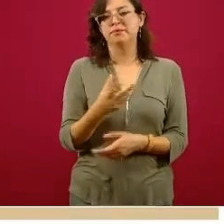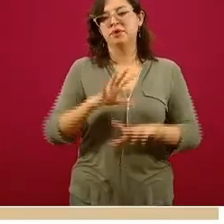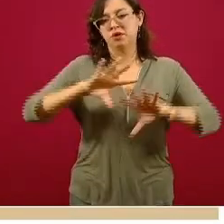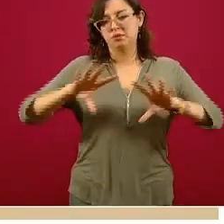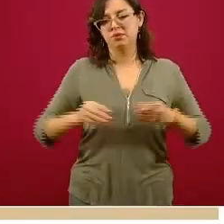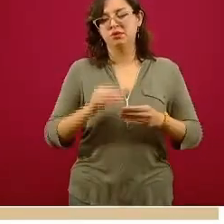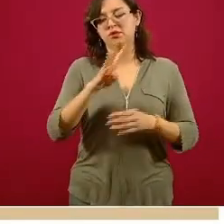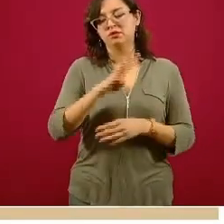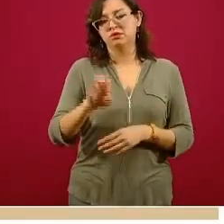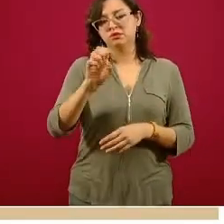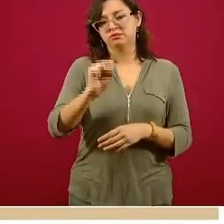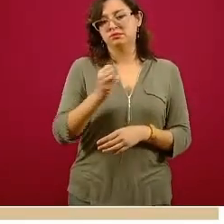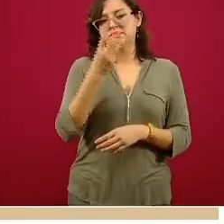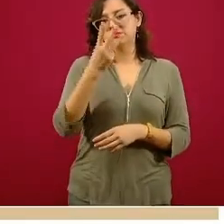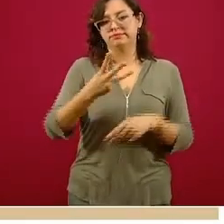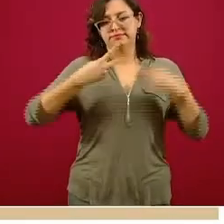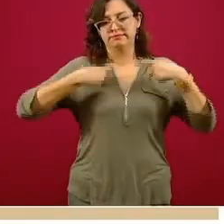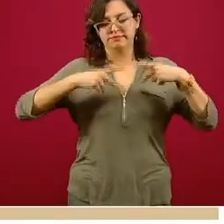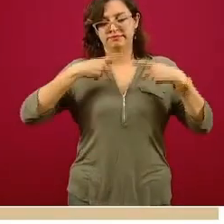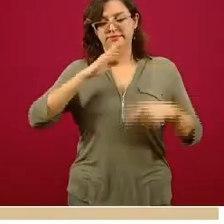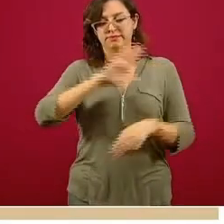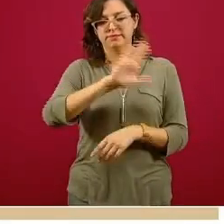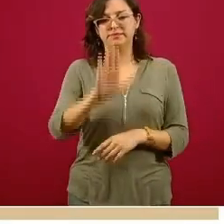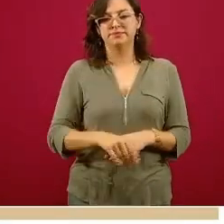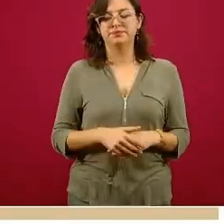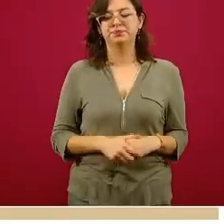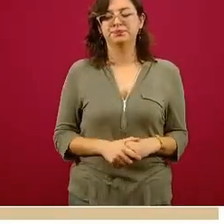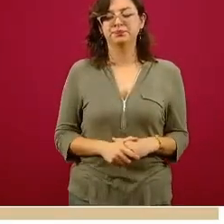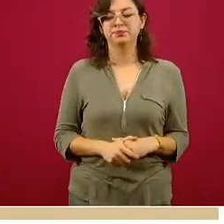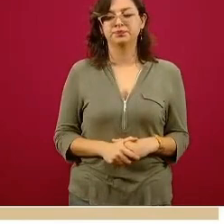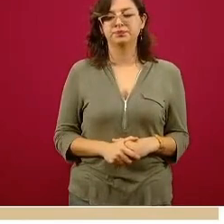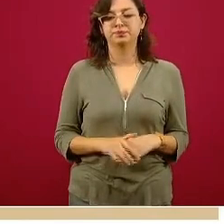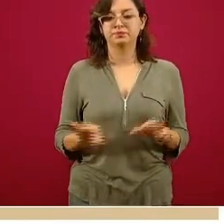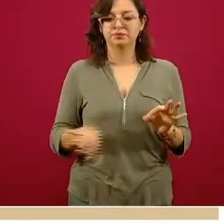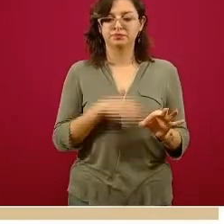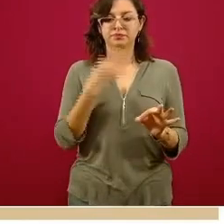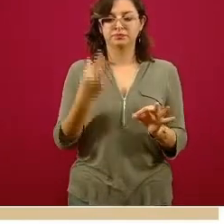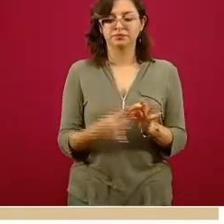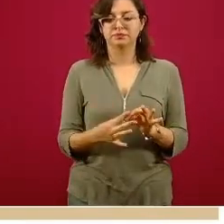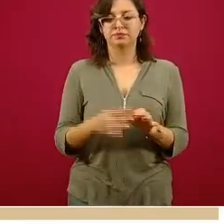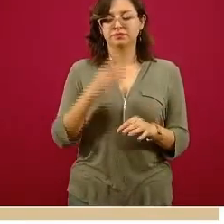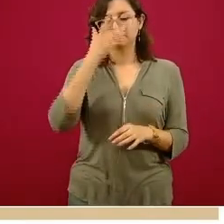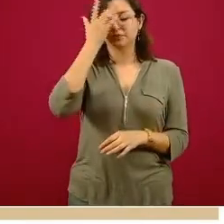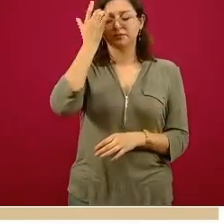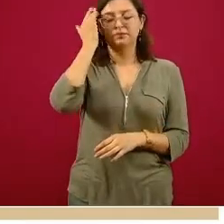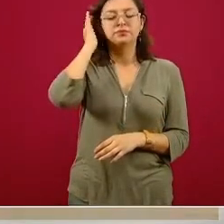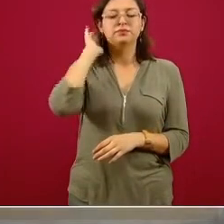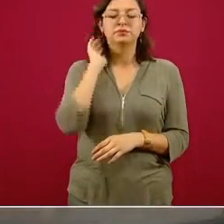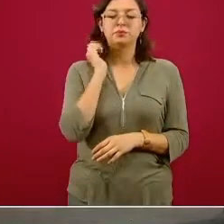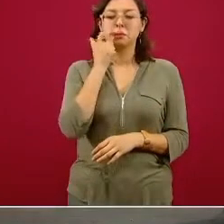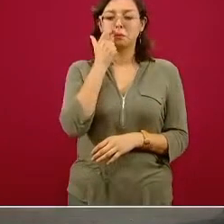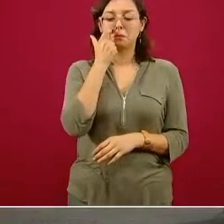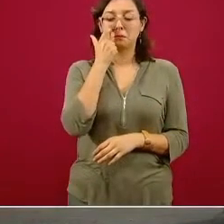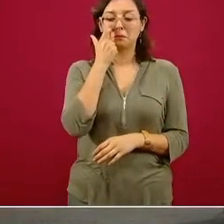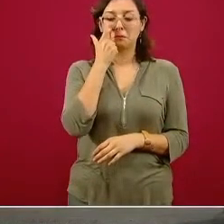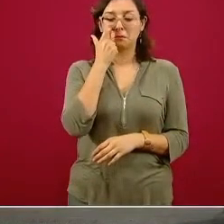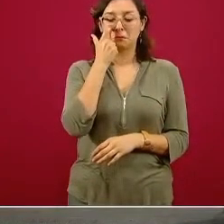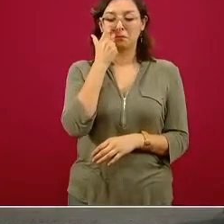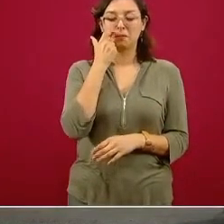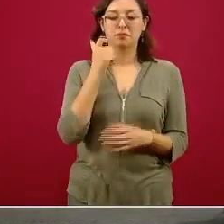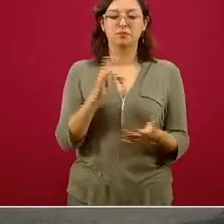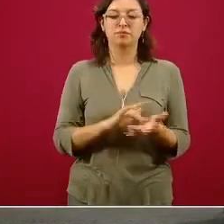463 que hasta el momento han ocurrido. Sería la actualización para el día de hoy. Gracias, doctor José Luis